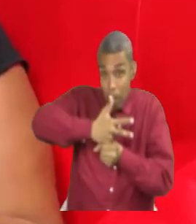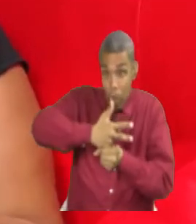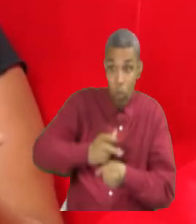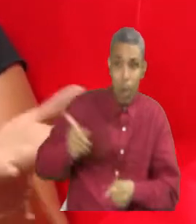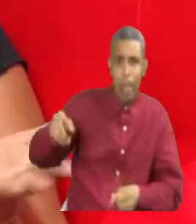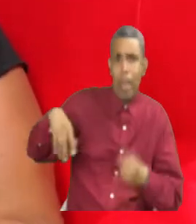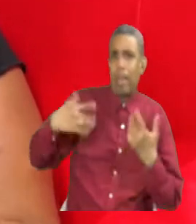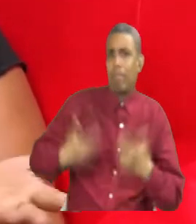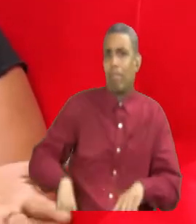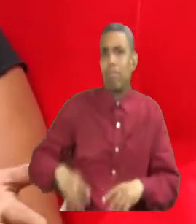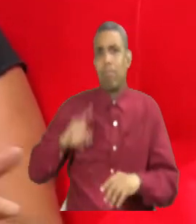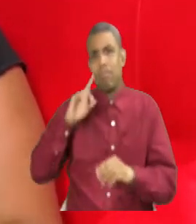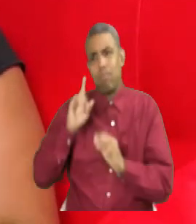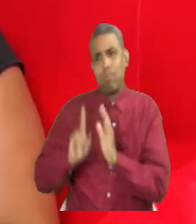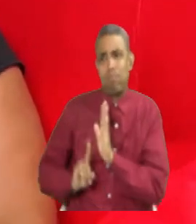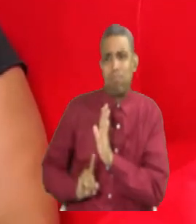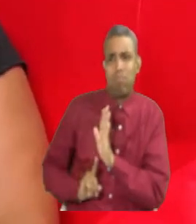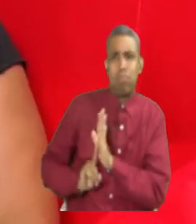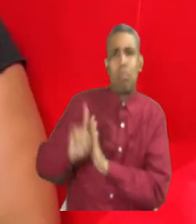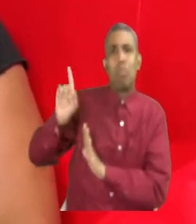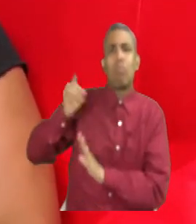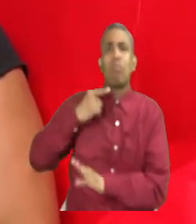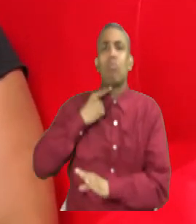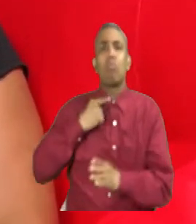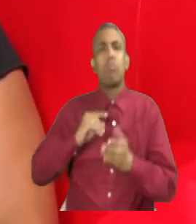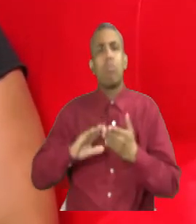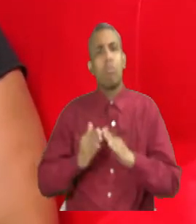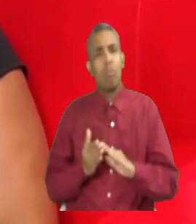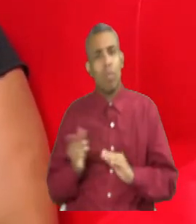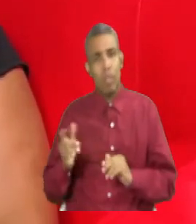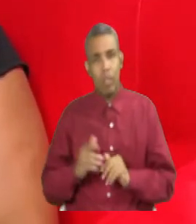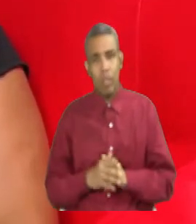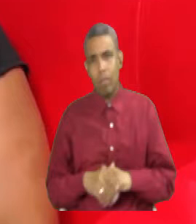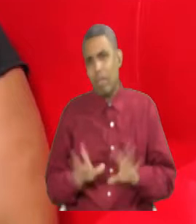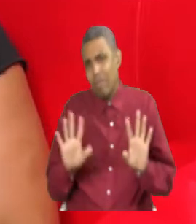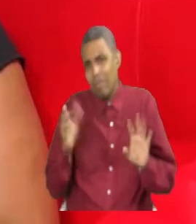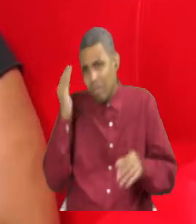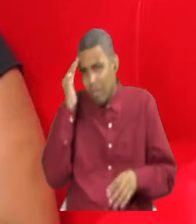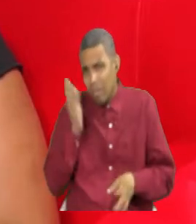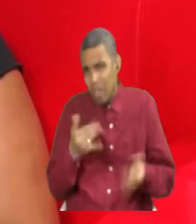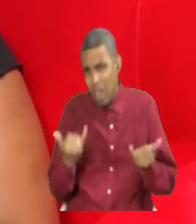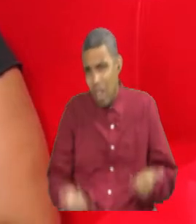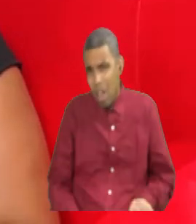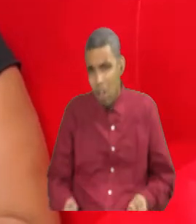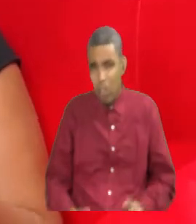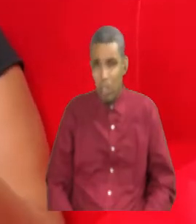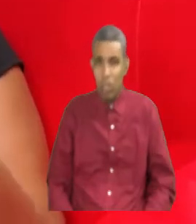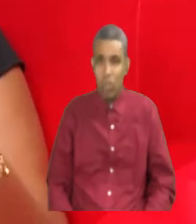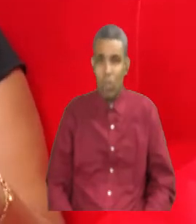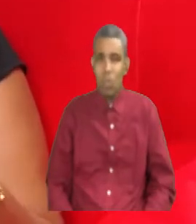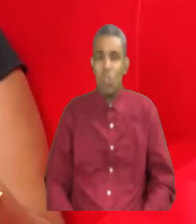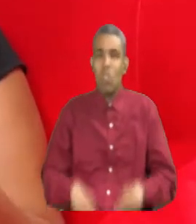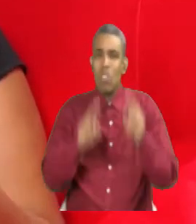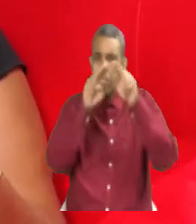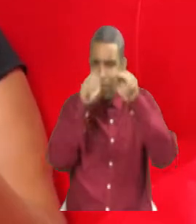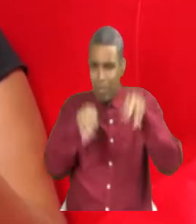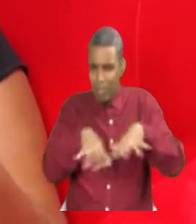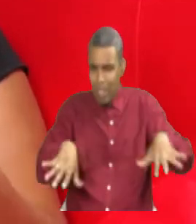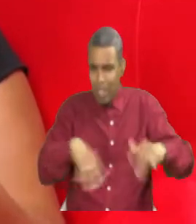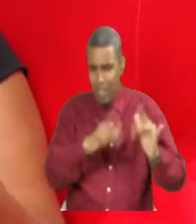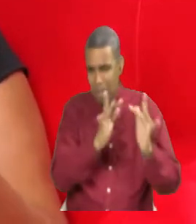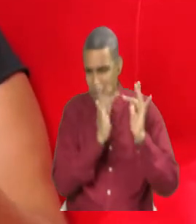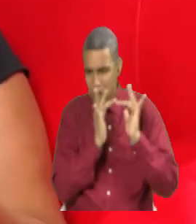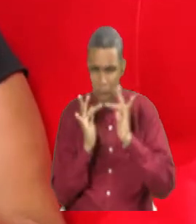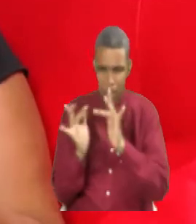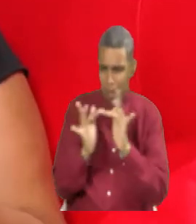todo se maneja por redes sociales, ¿no? Eso sí es algo supremamente grande, y con mucho esfuerzo, y nosotros hicimos el primer video, que es